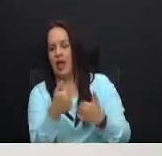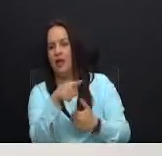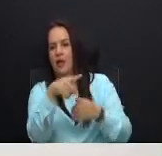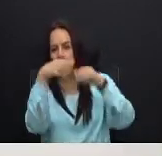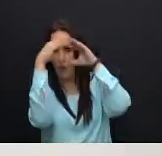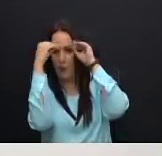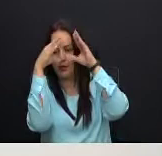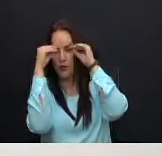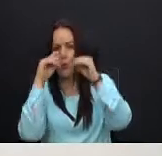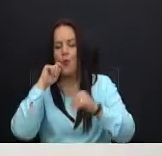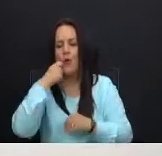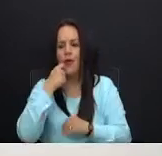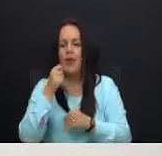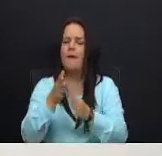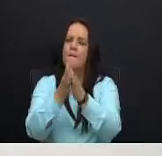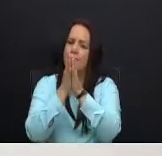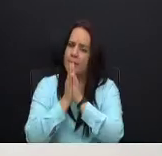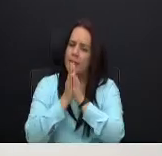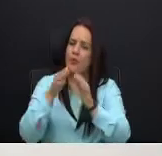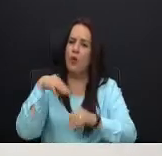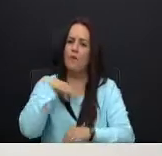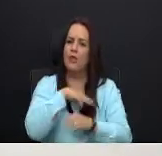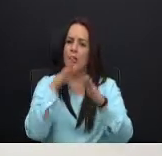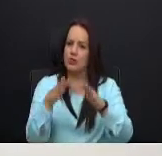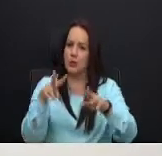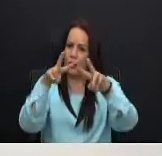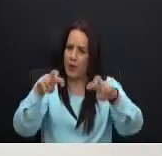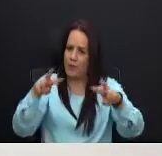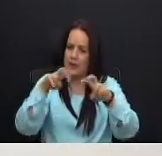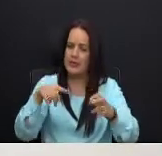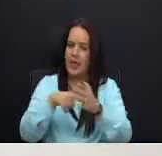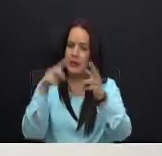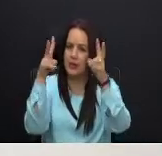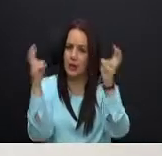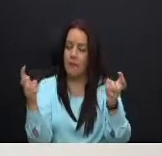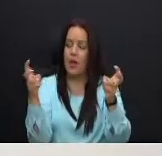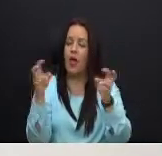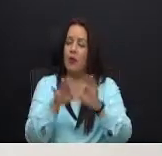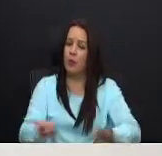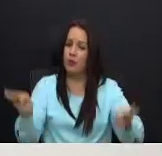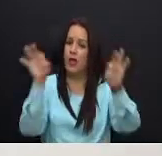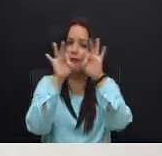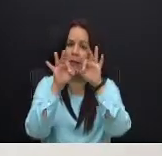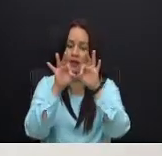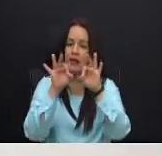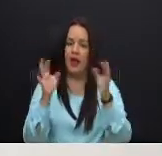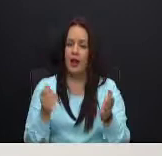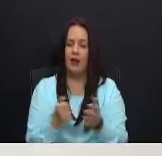ministro, que revise ese tema. Es un tema que es fundamental. Yo de una vez le voy